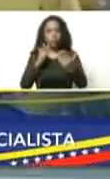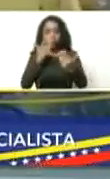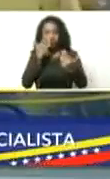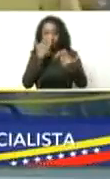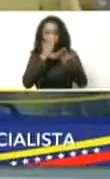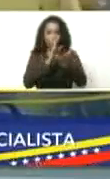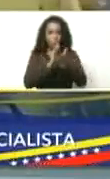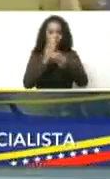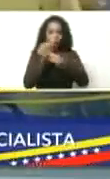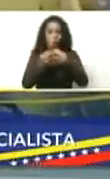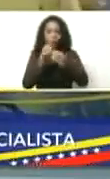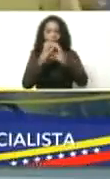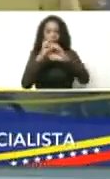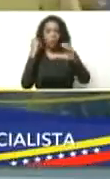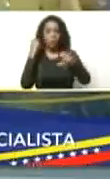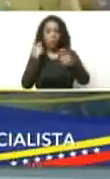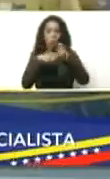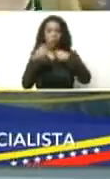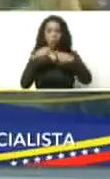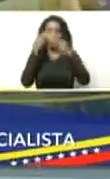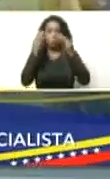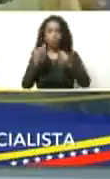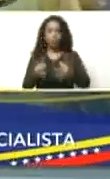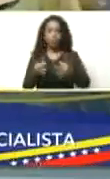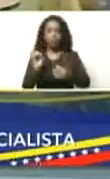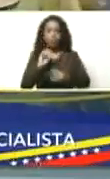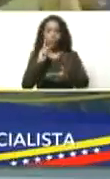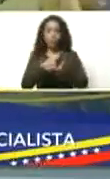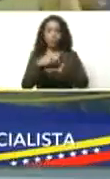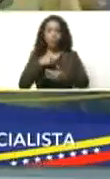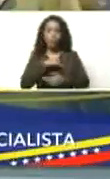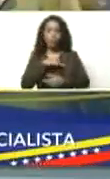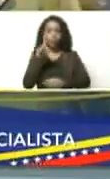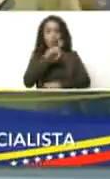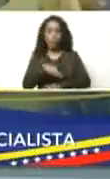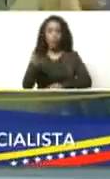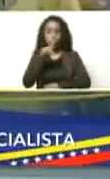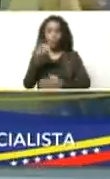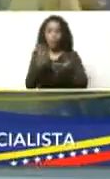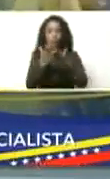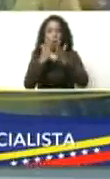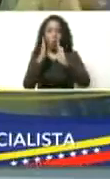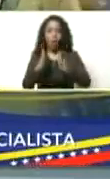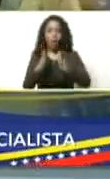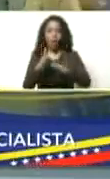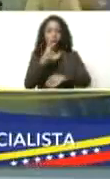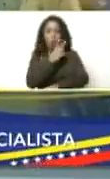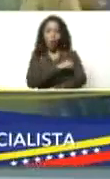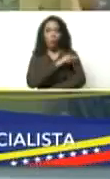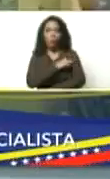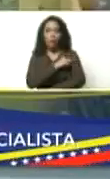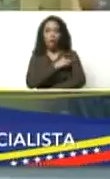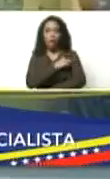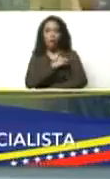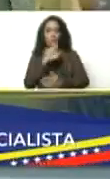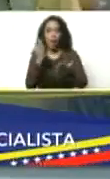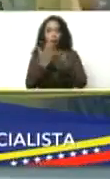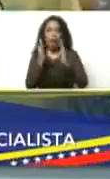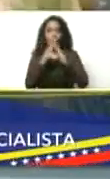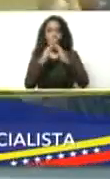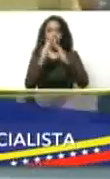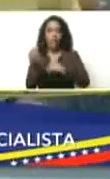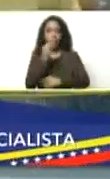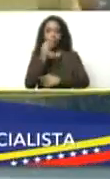transporte, la comercialización justa o que llegue a nuestro circuito de las escuelas, de los hospitales, de las casas de